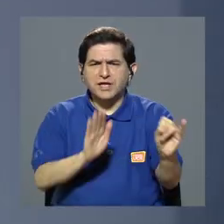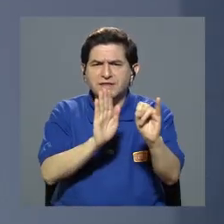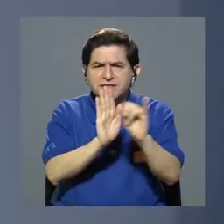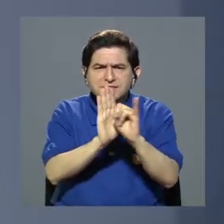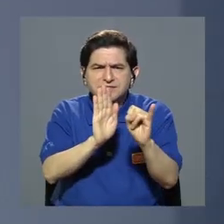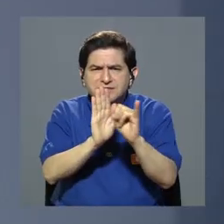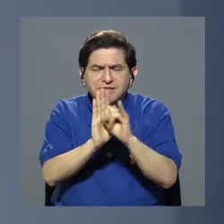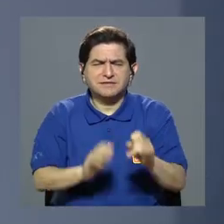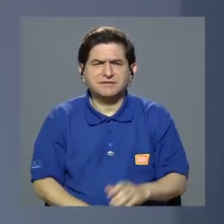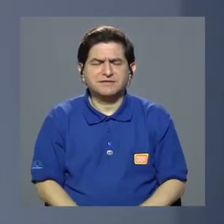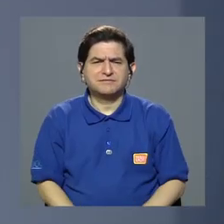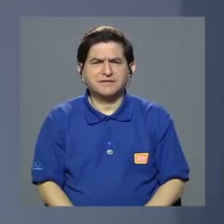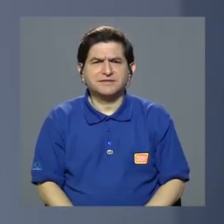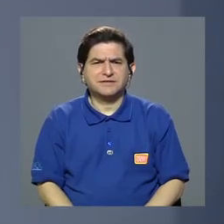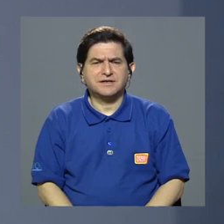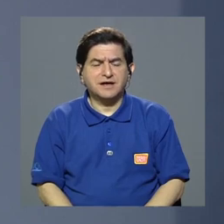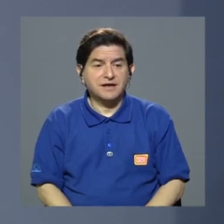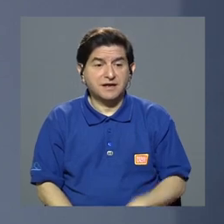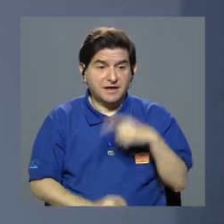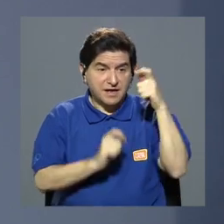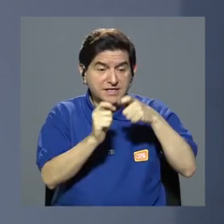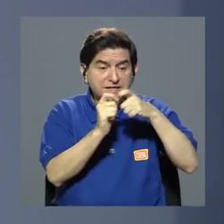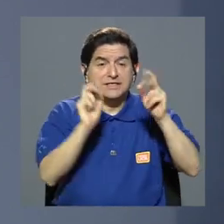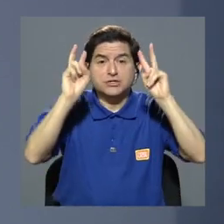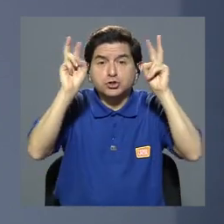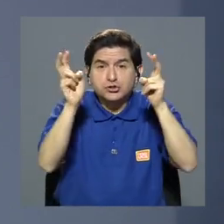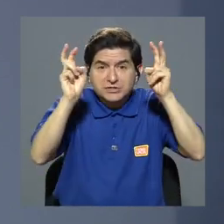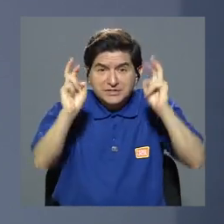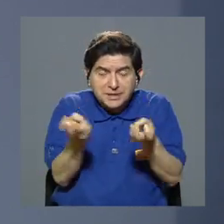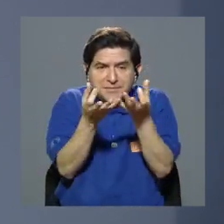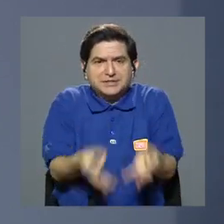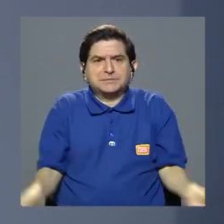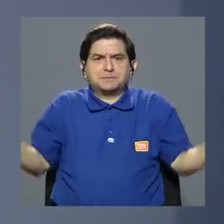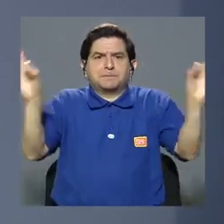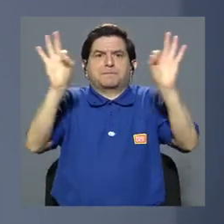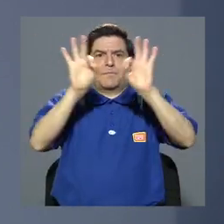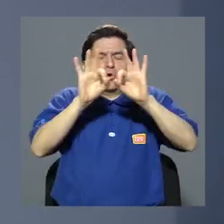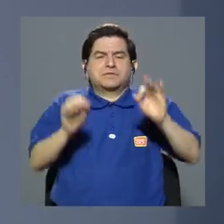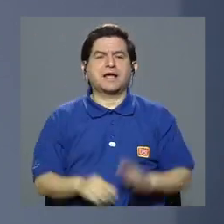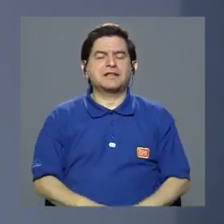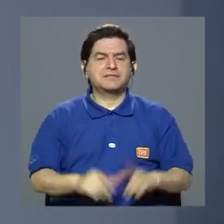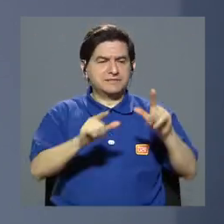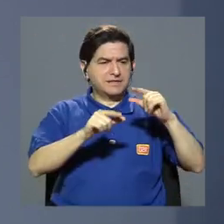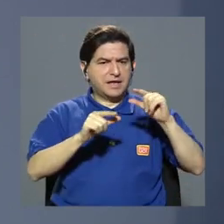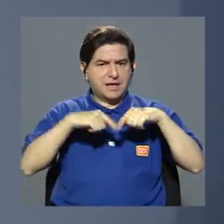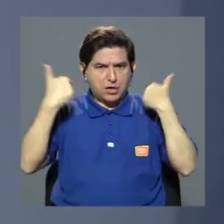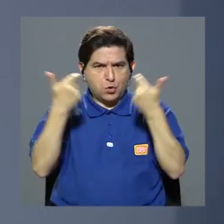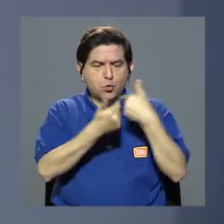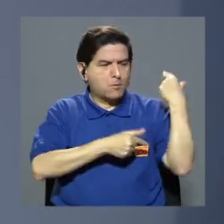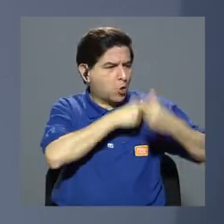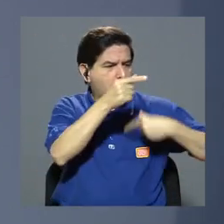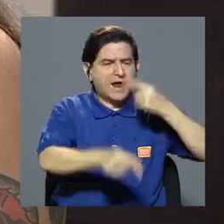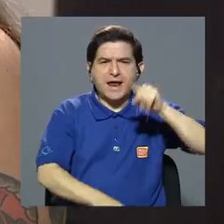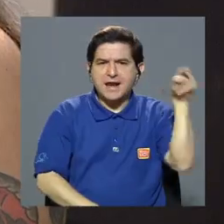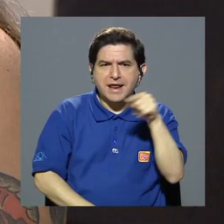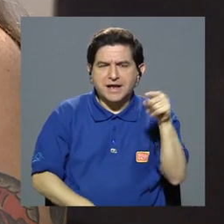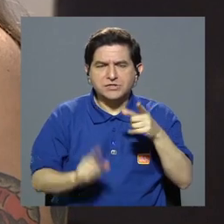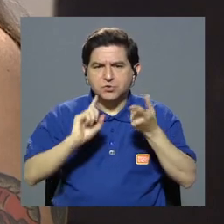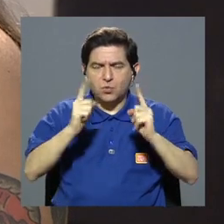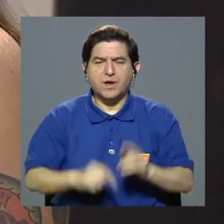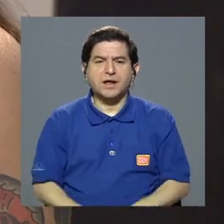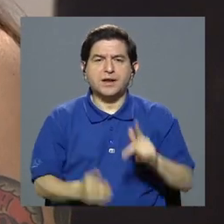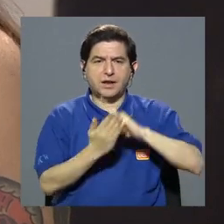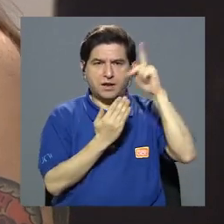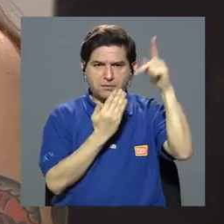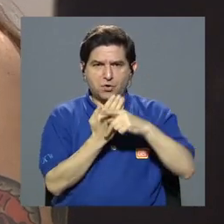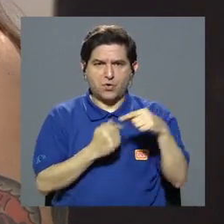para identificar cuáles son casualmente los temas que son relevantes para esta generación z bueno este el